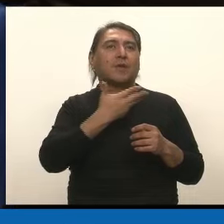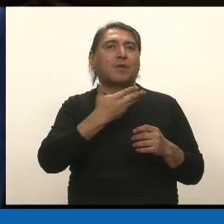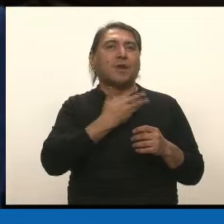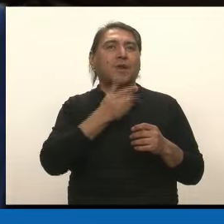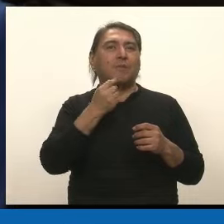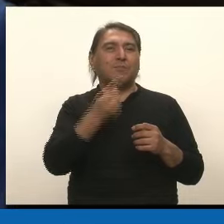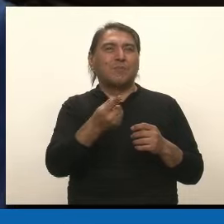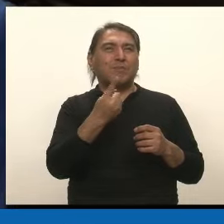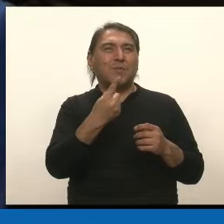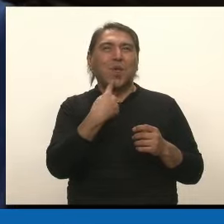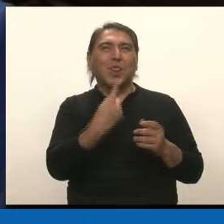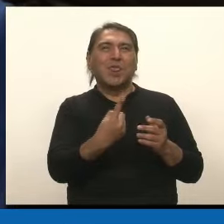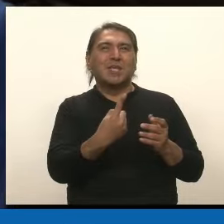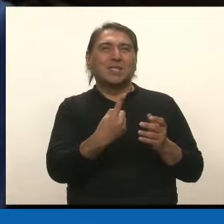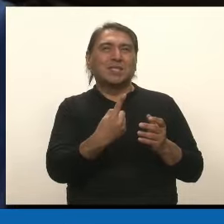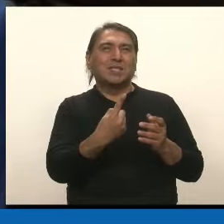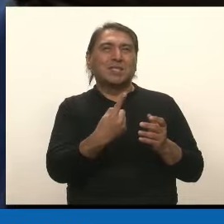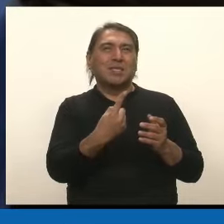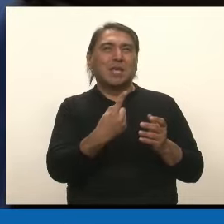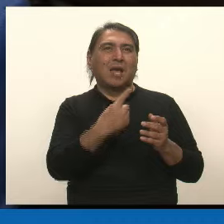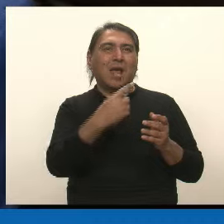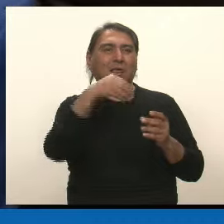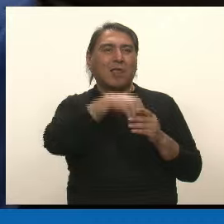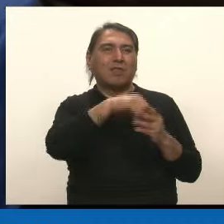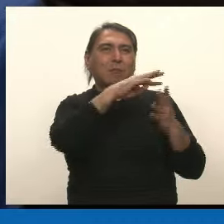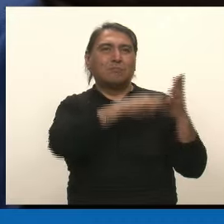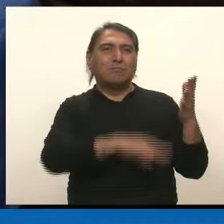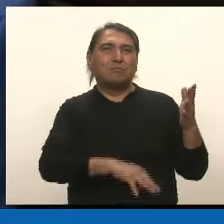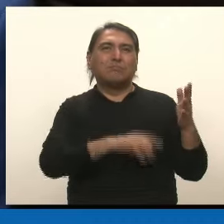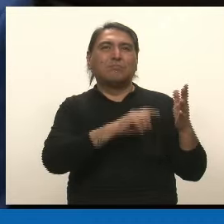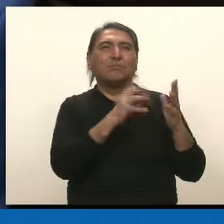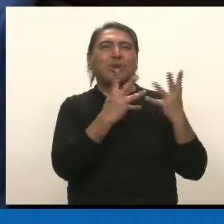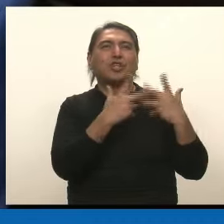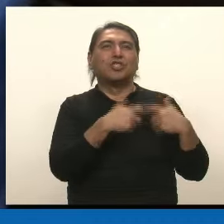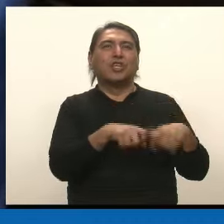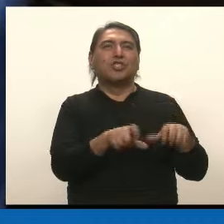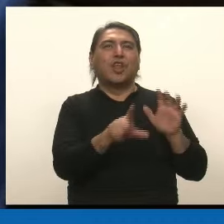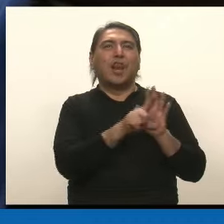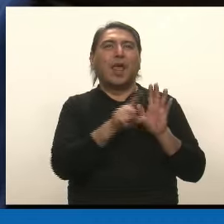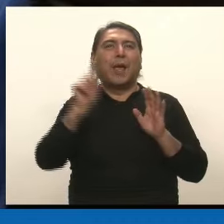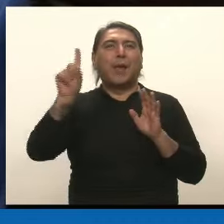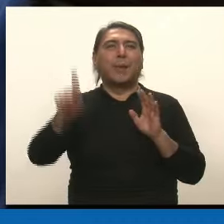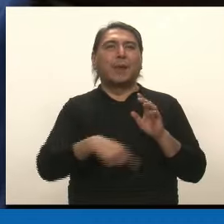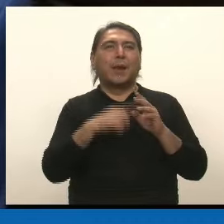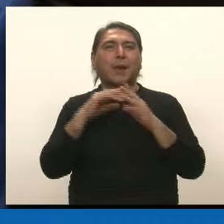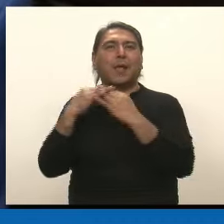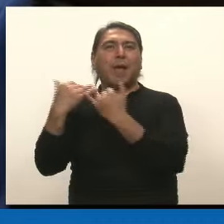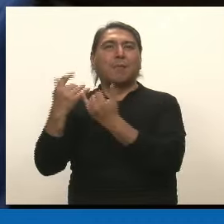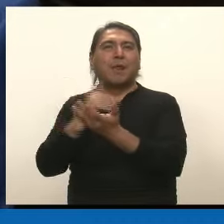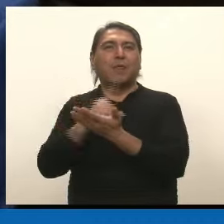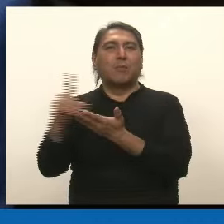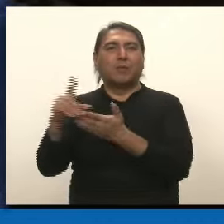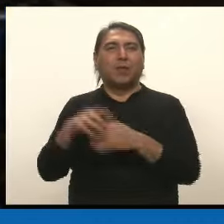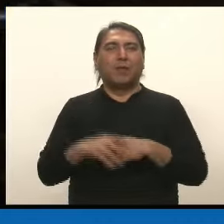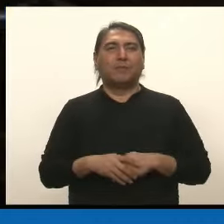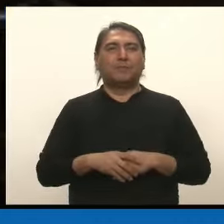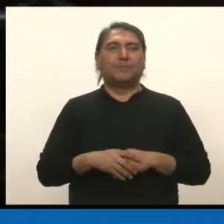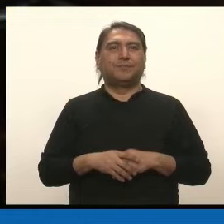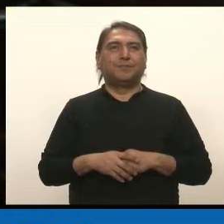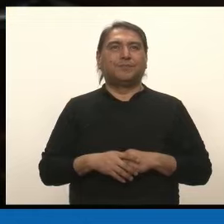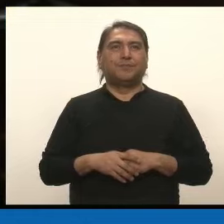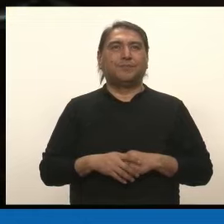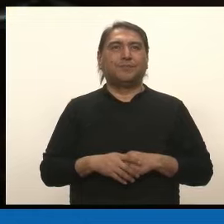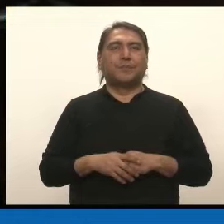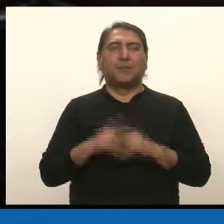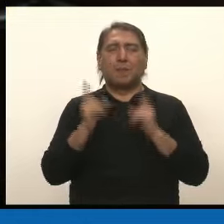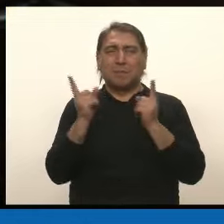figura en el en el proyecto de ley que viene de la cámara de diputados